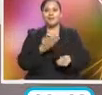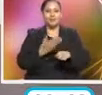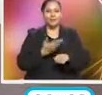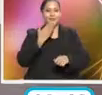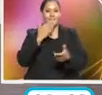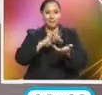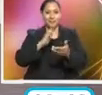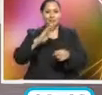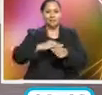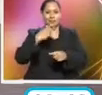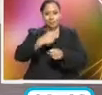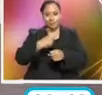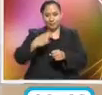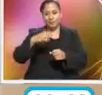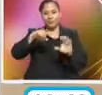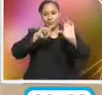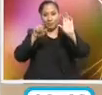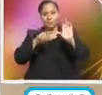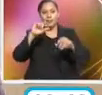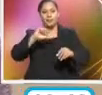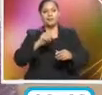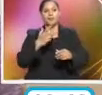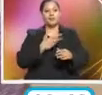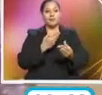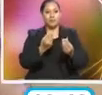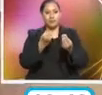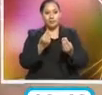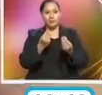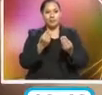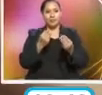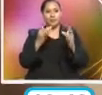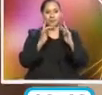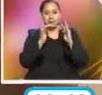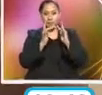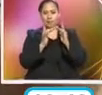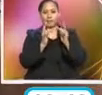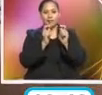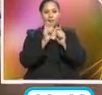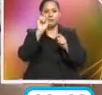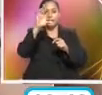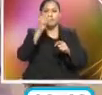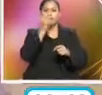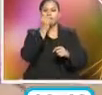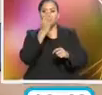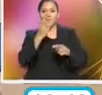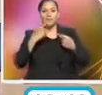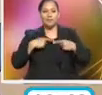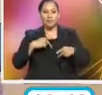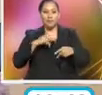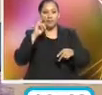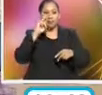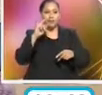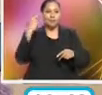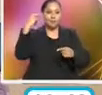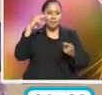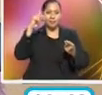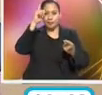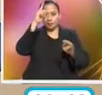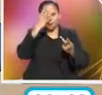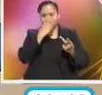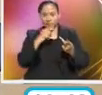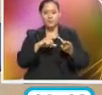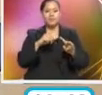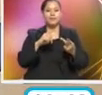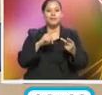Muy bien, gracias por invitarme a tus ciudades. Hoy tengo muchos comandos solos conectados. Muchísimos besos a toda la gente que me ve en Veracruz, en Villahermosa. Así